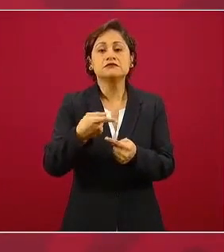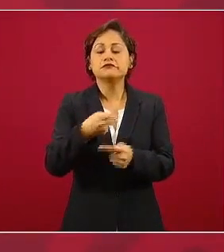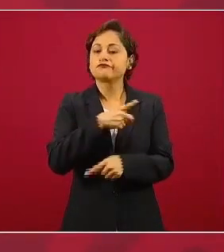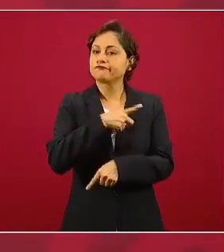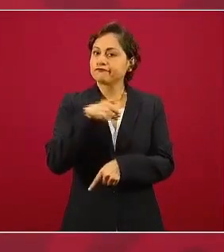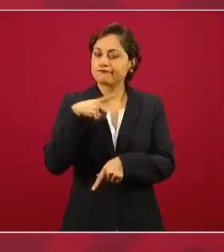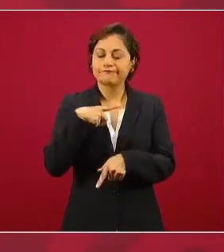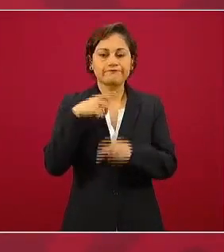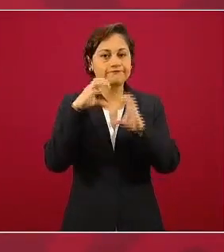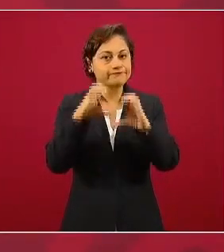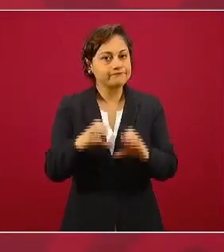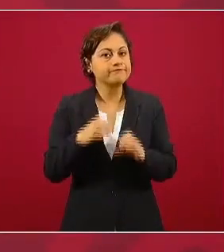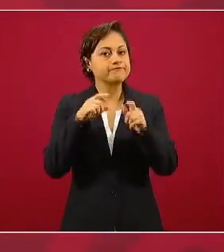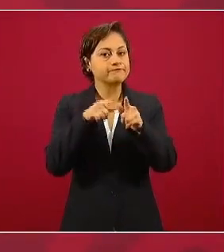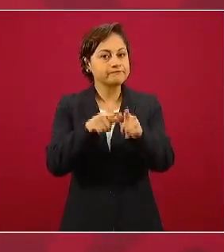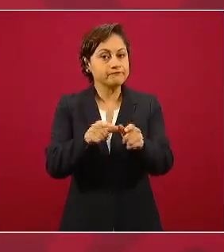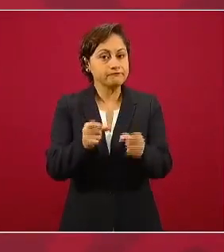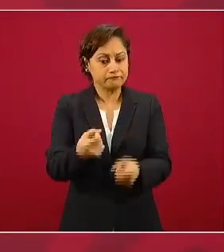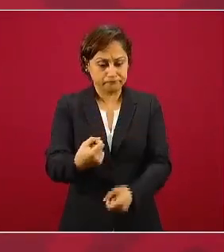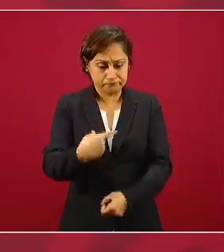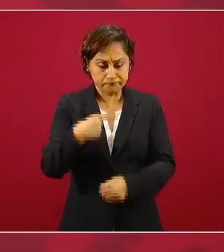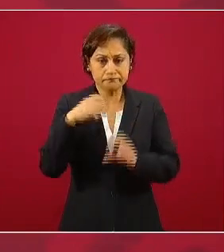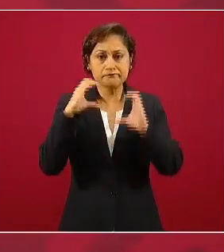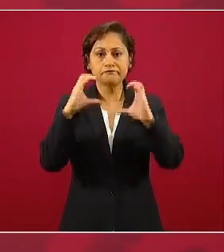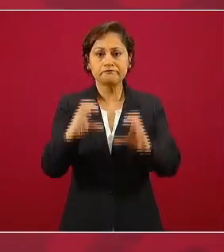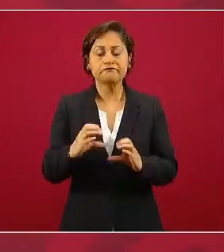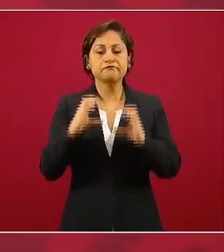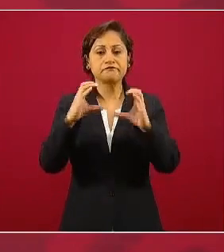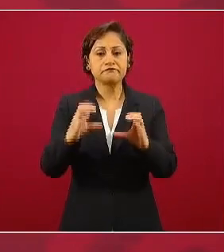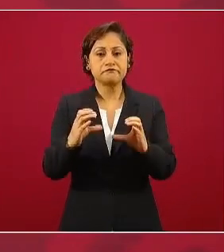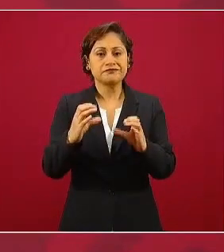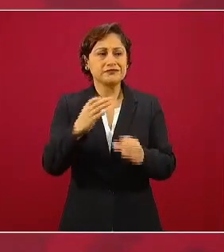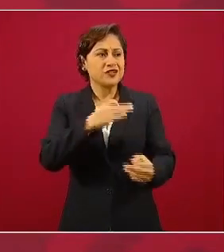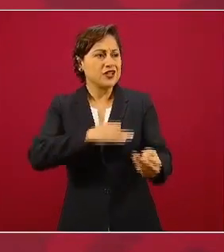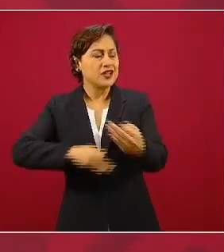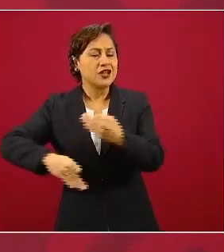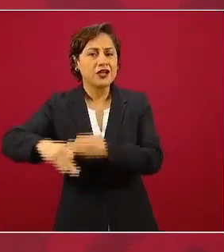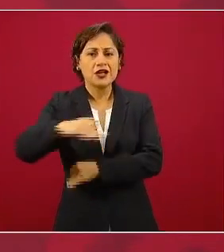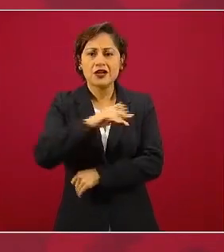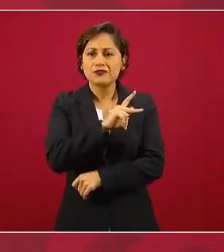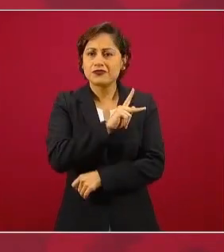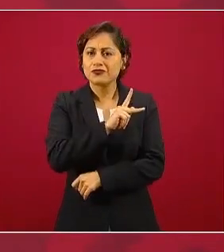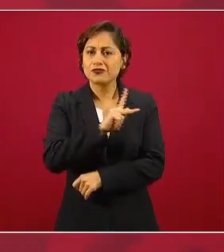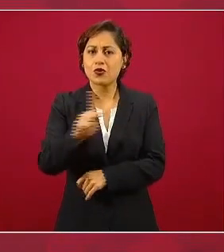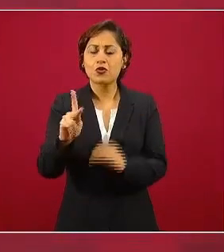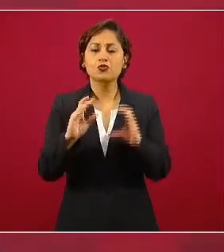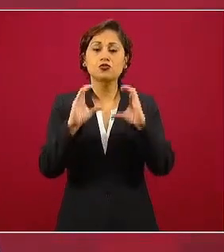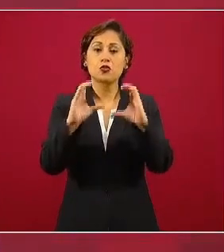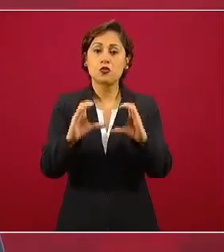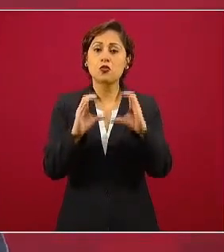cuidarse, y todos cuidarnos, pero aprender nosotros y ser